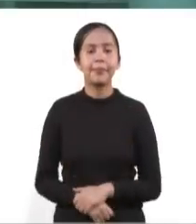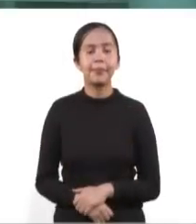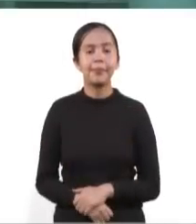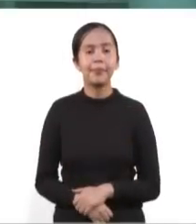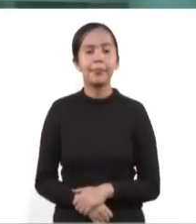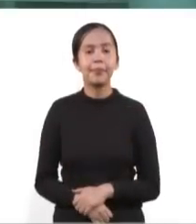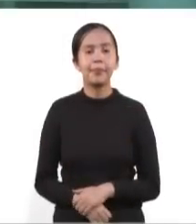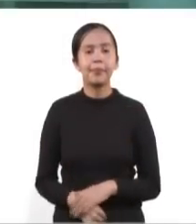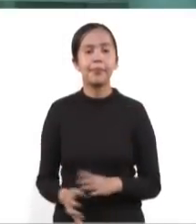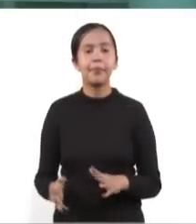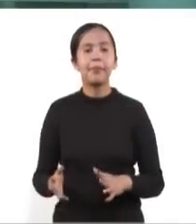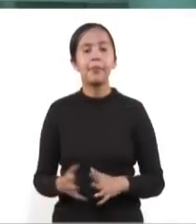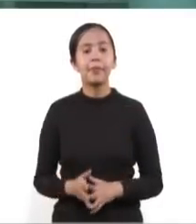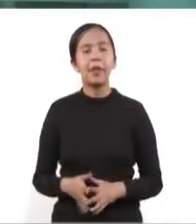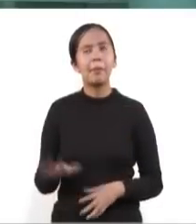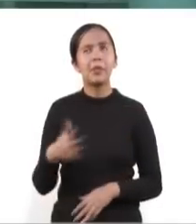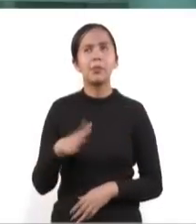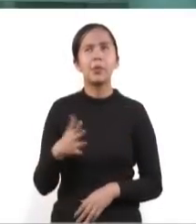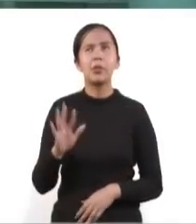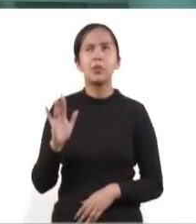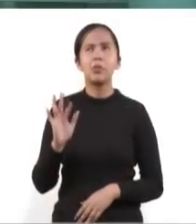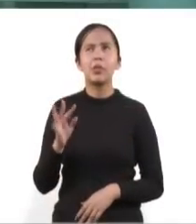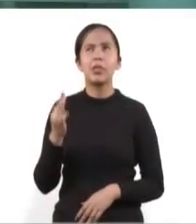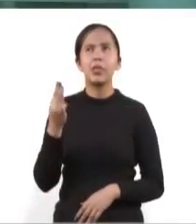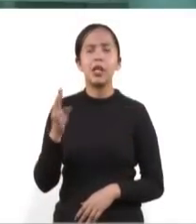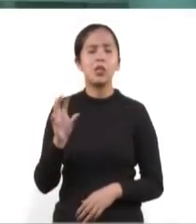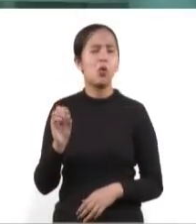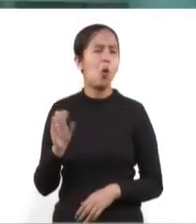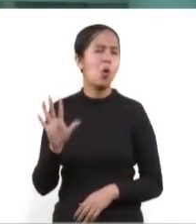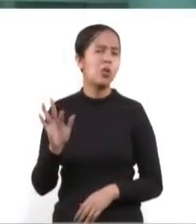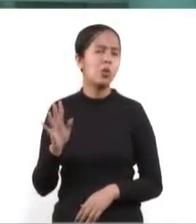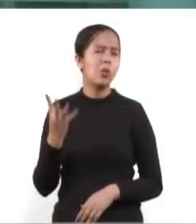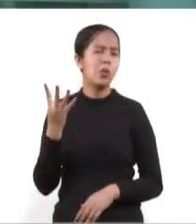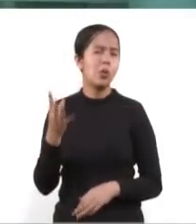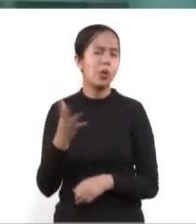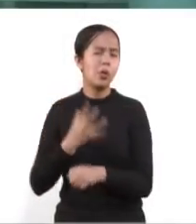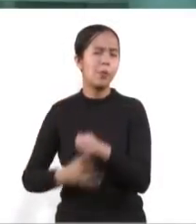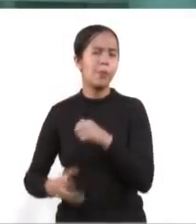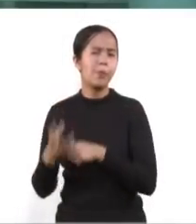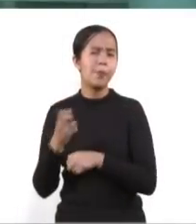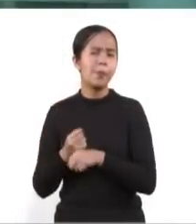Hace 53, 54 años, cuando se vino